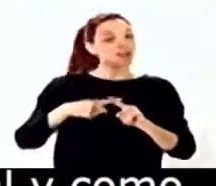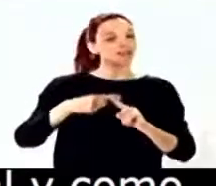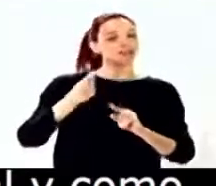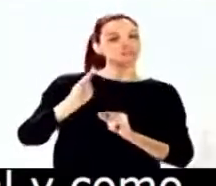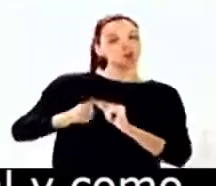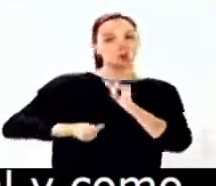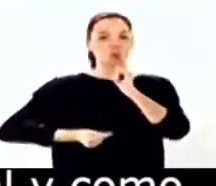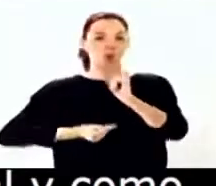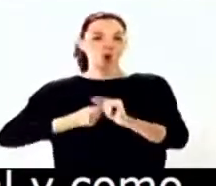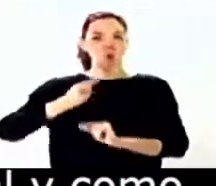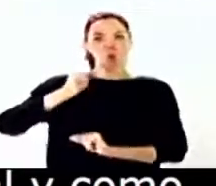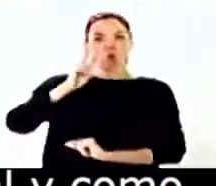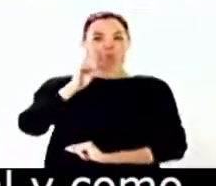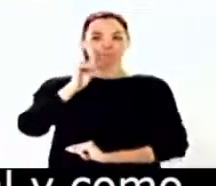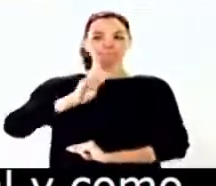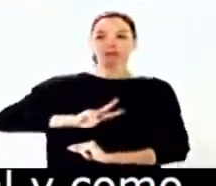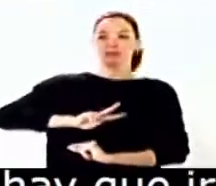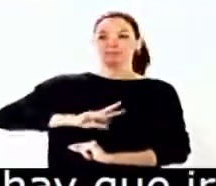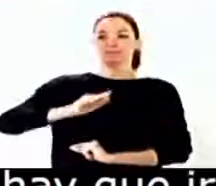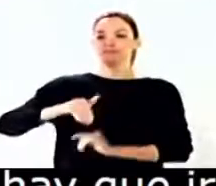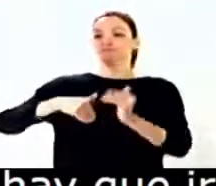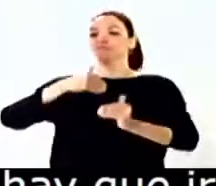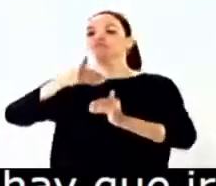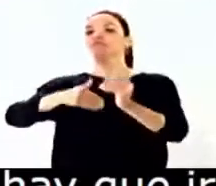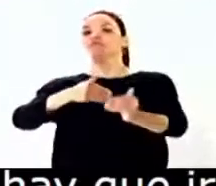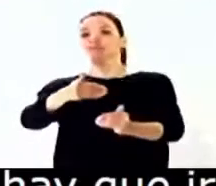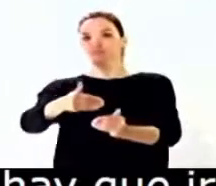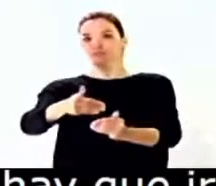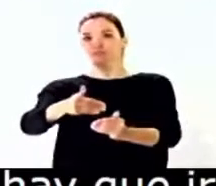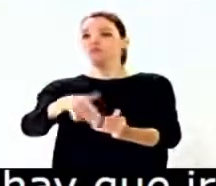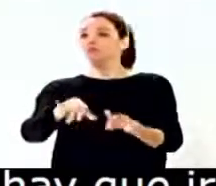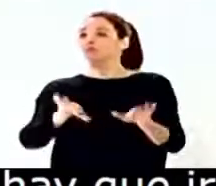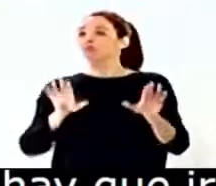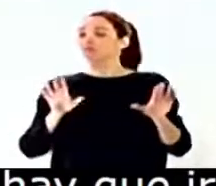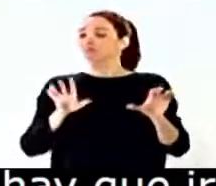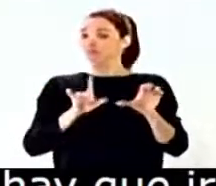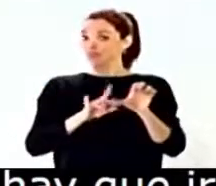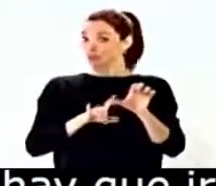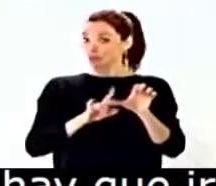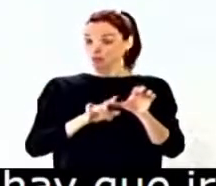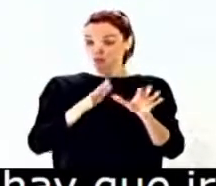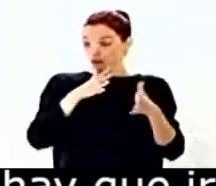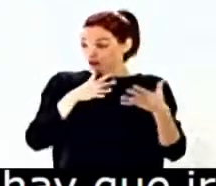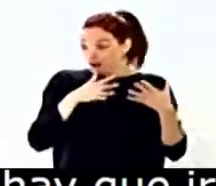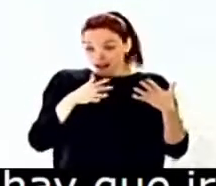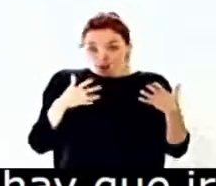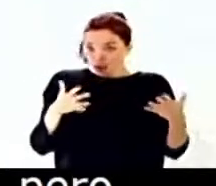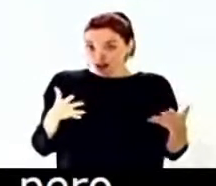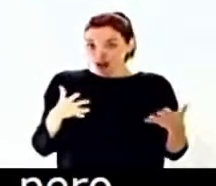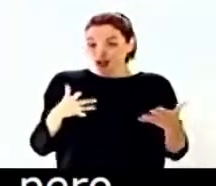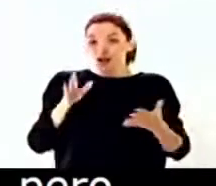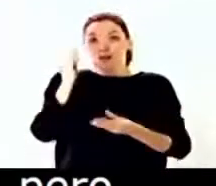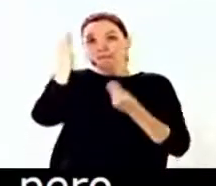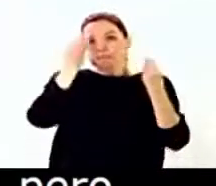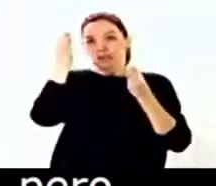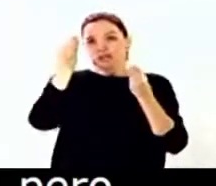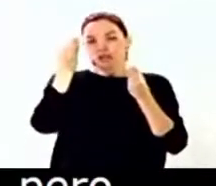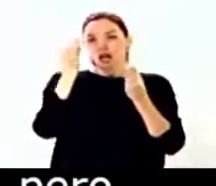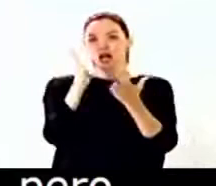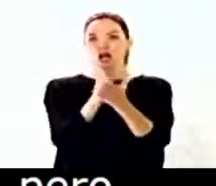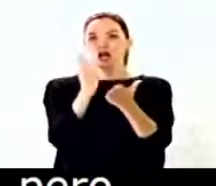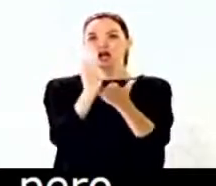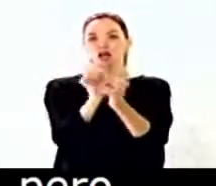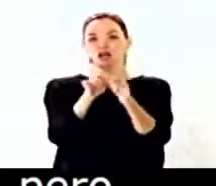viendo cómo van en el transcurso de los días, pero Extremadura en estos momentos cree que la presencialidad en